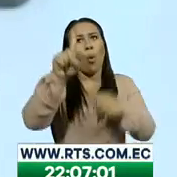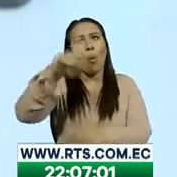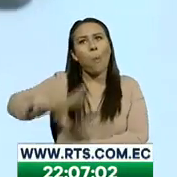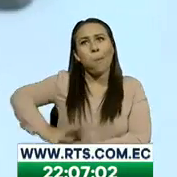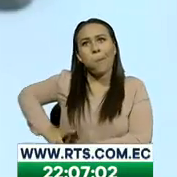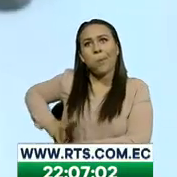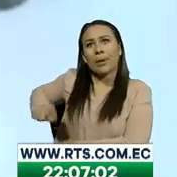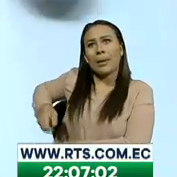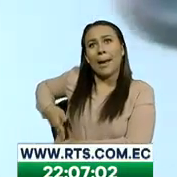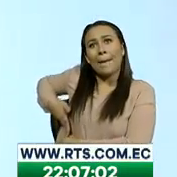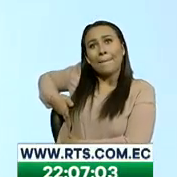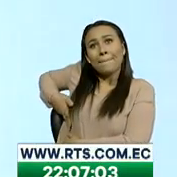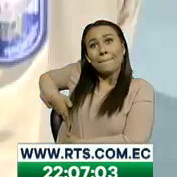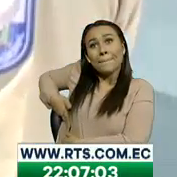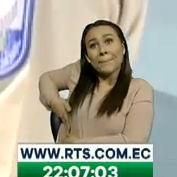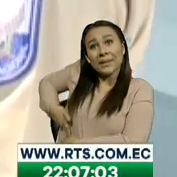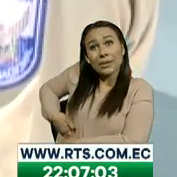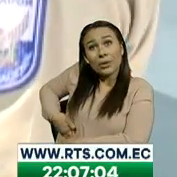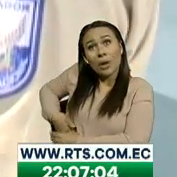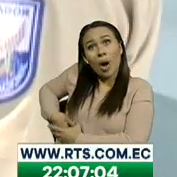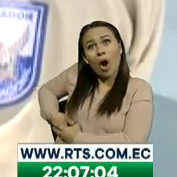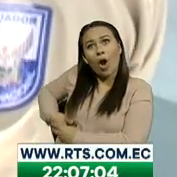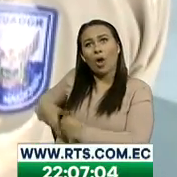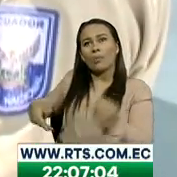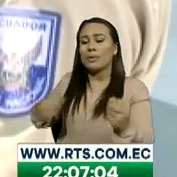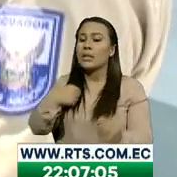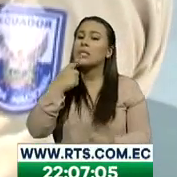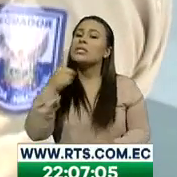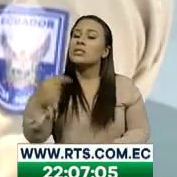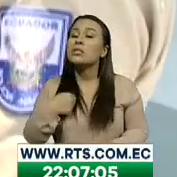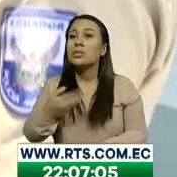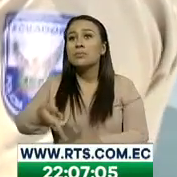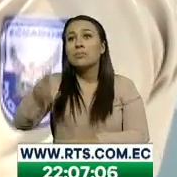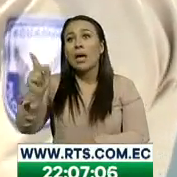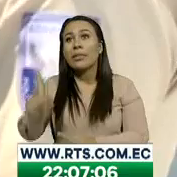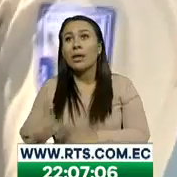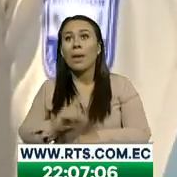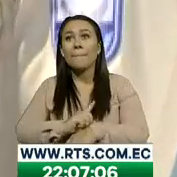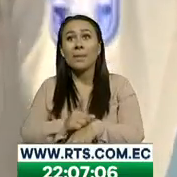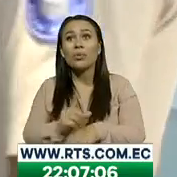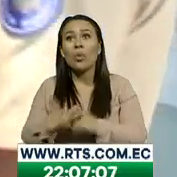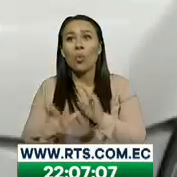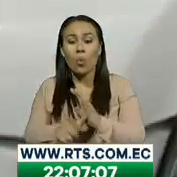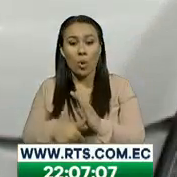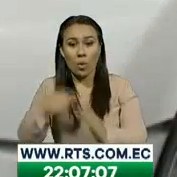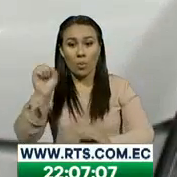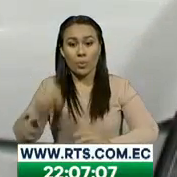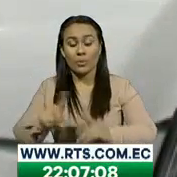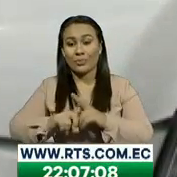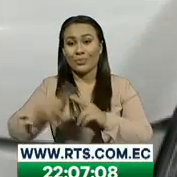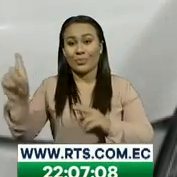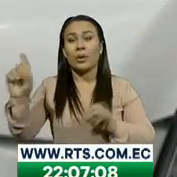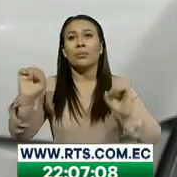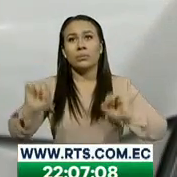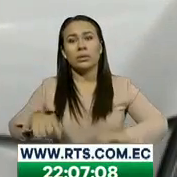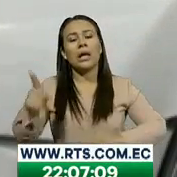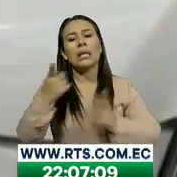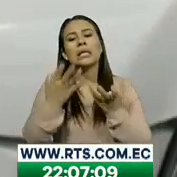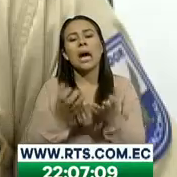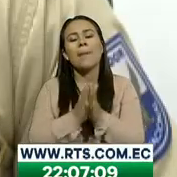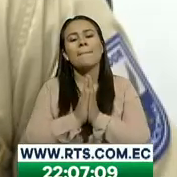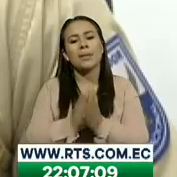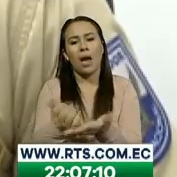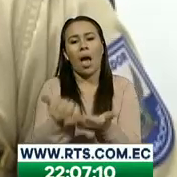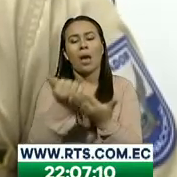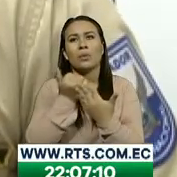fuego, es decir, la pistola de dotación, y amenazaron con disparar. Luego de algunos minutos lograron salir de la boca del lobo y solicitar ayuda.